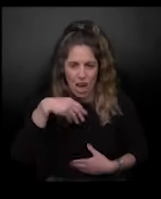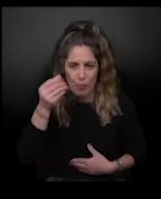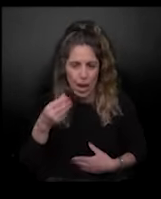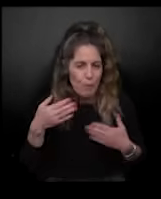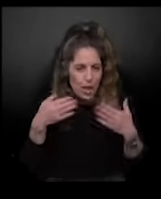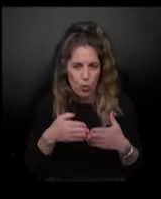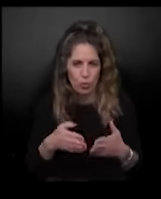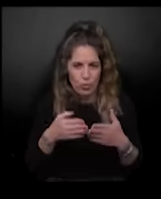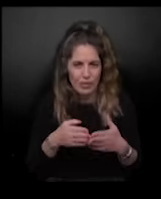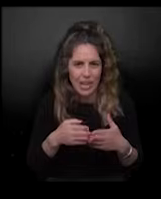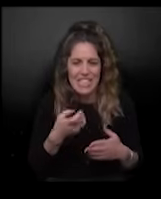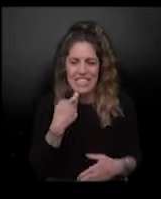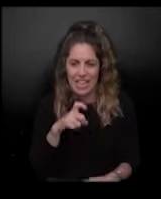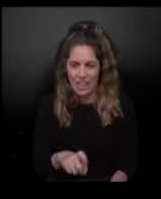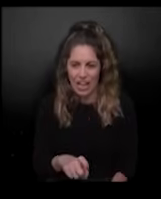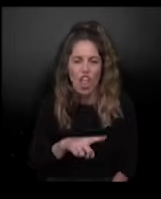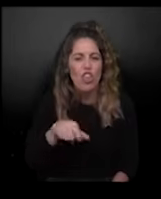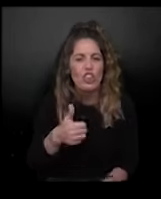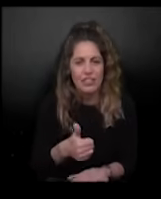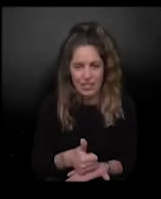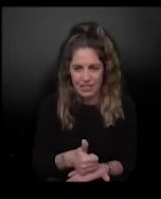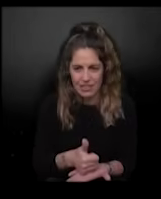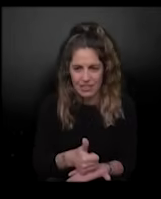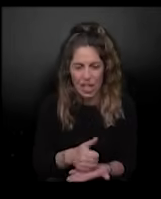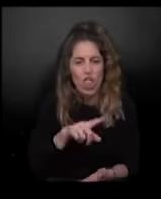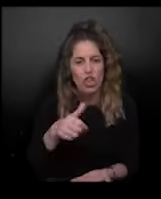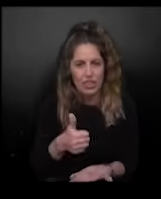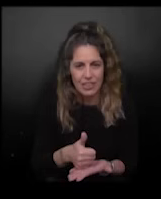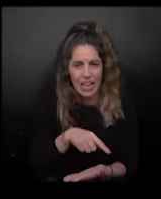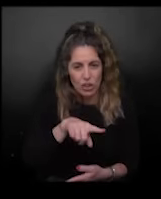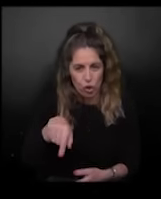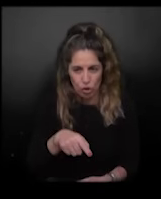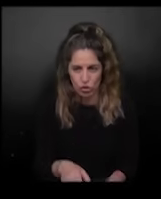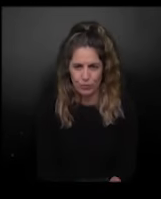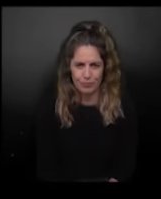pregunta y sangra dónde estás dónde